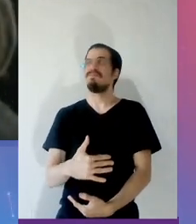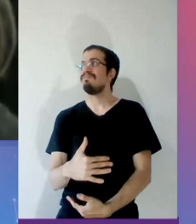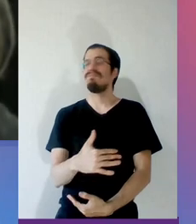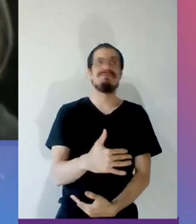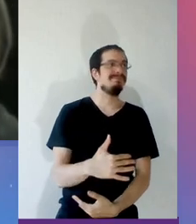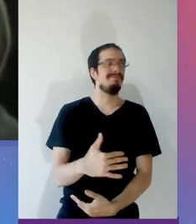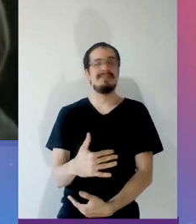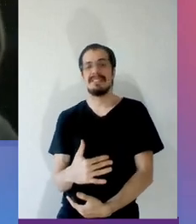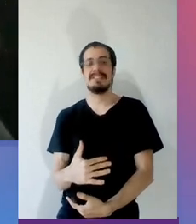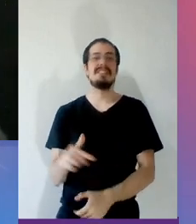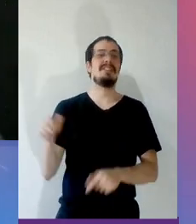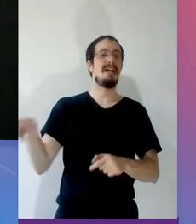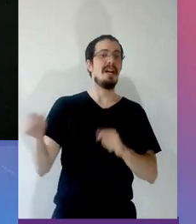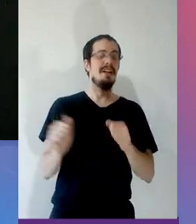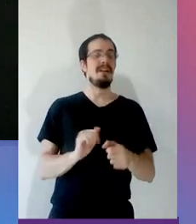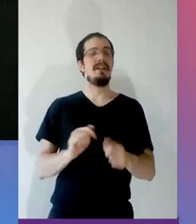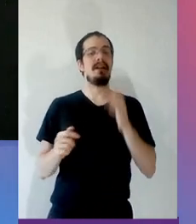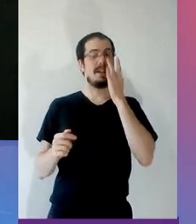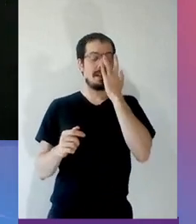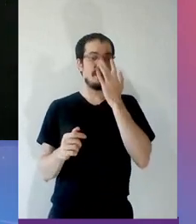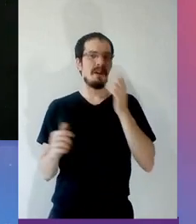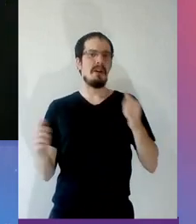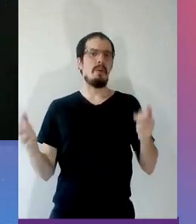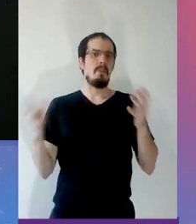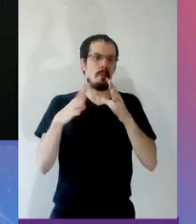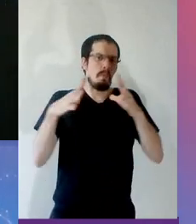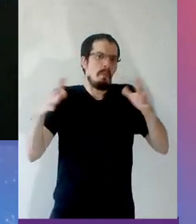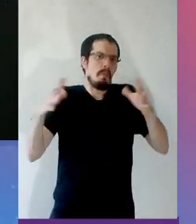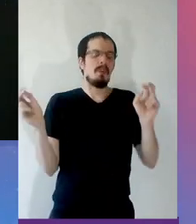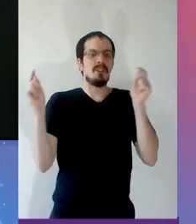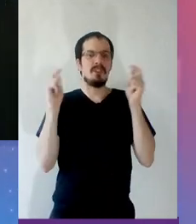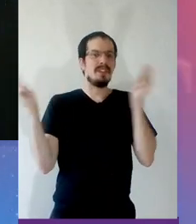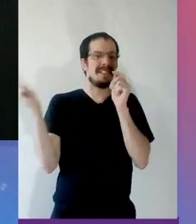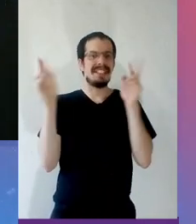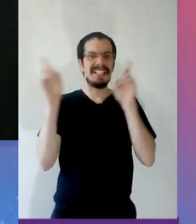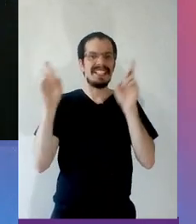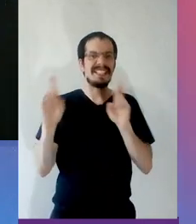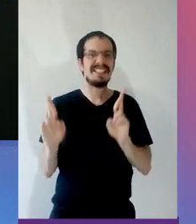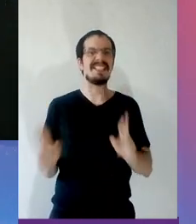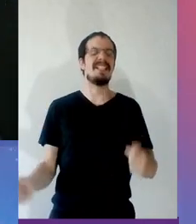periodo de embarazo un estrés tóxico, está demostrado que